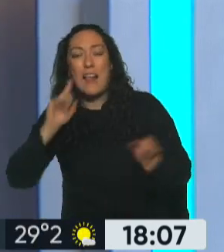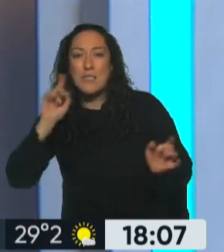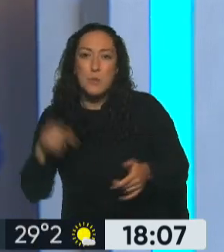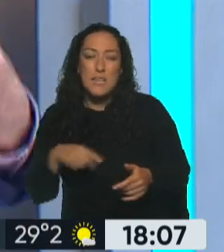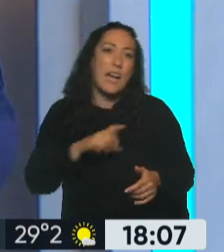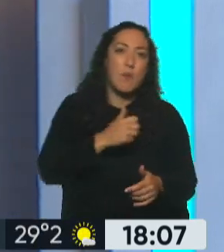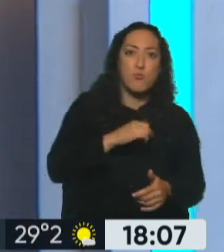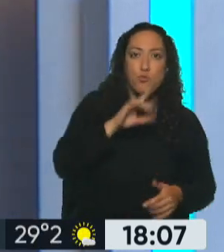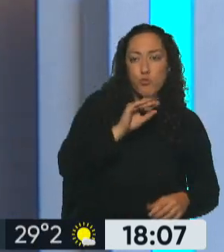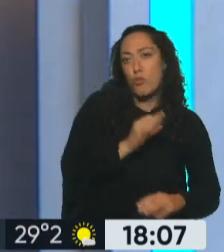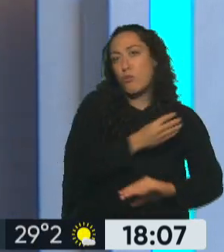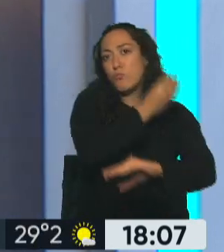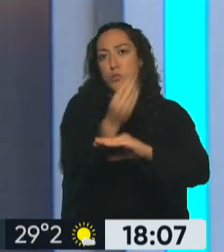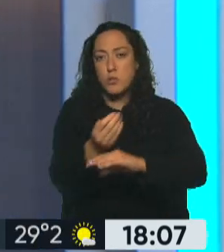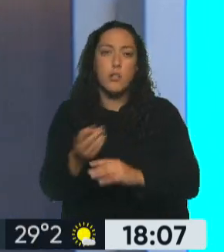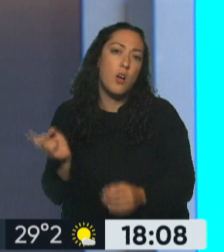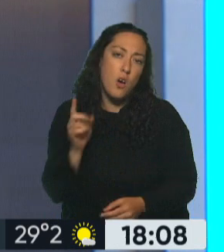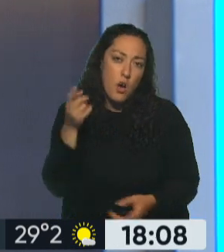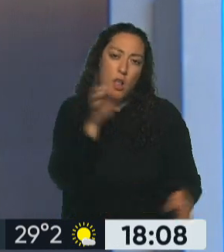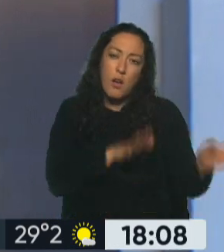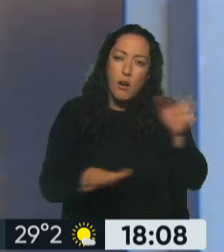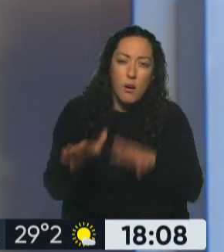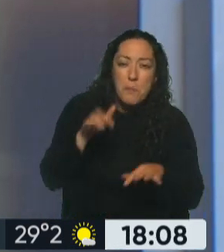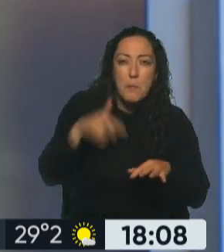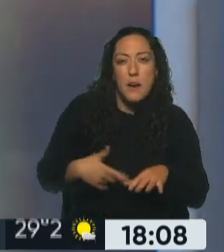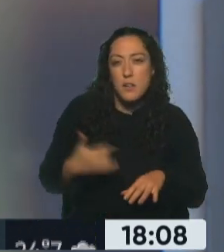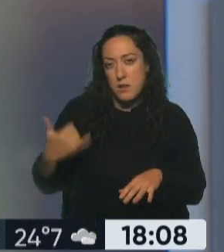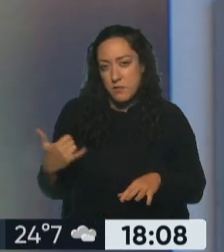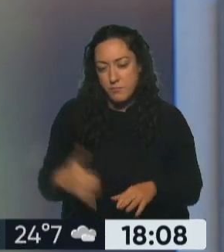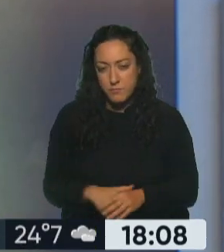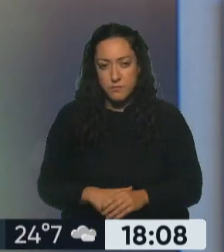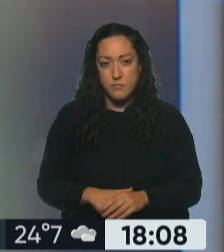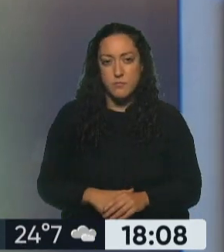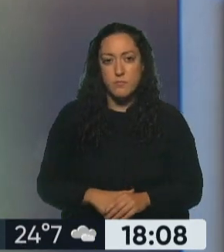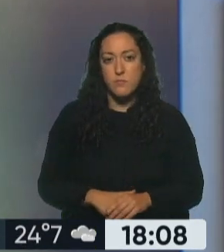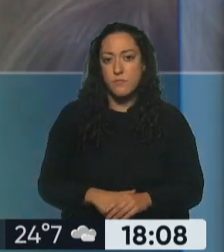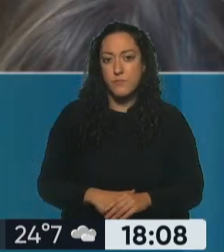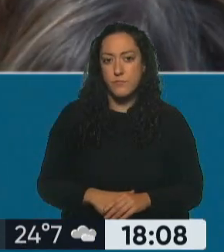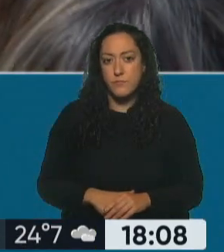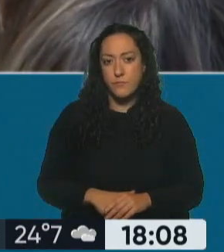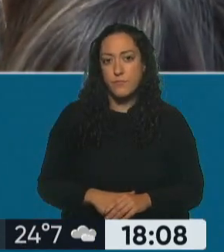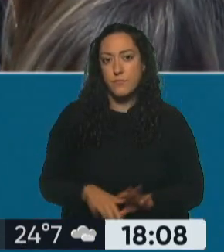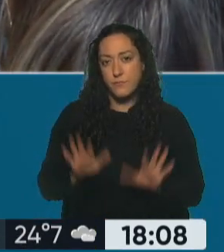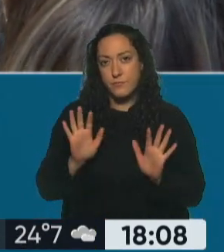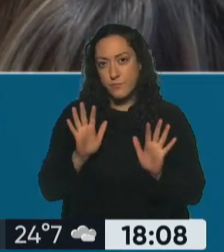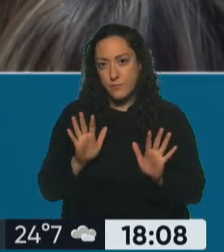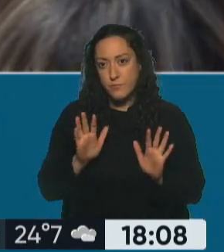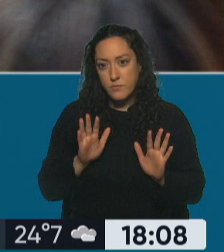parece, otra operación o algo parecido. Mira, yo te... Déjame que te